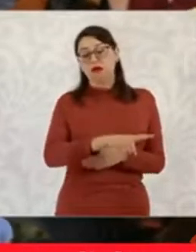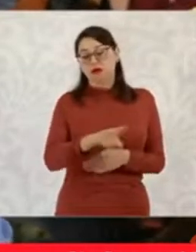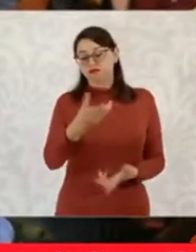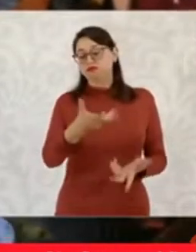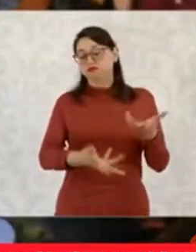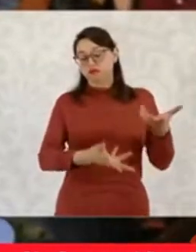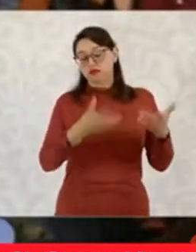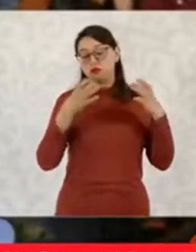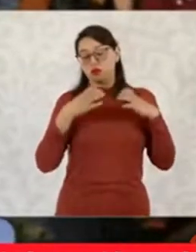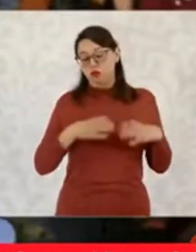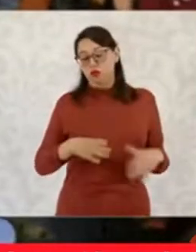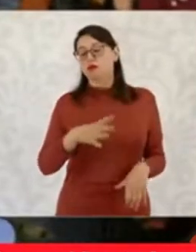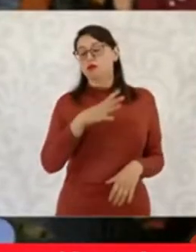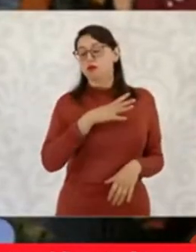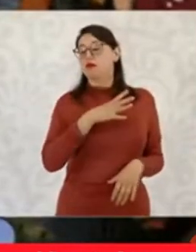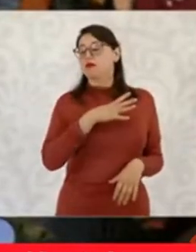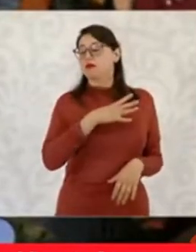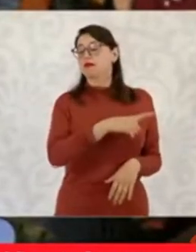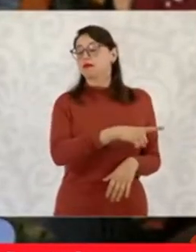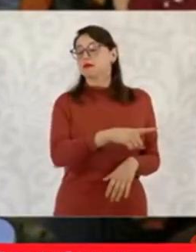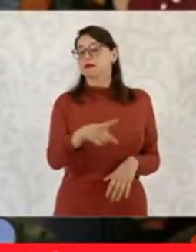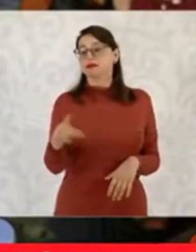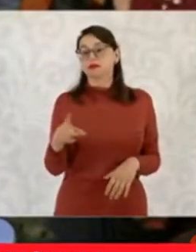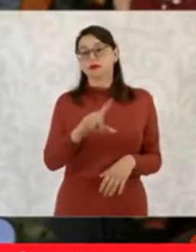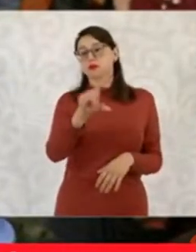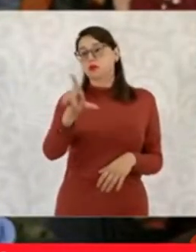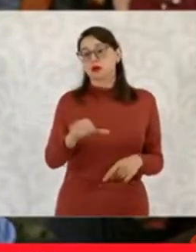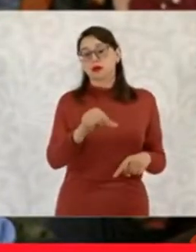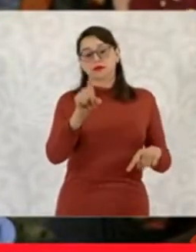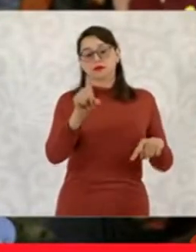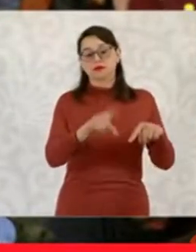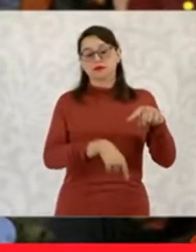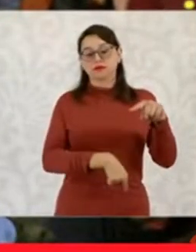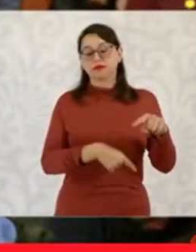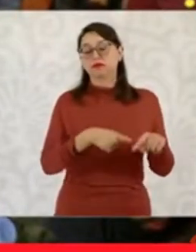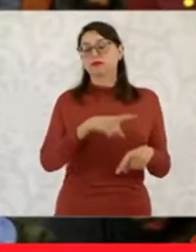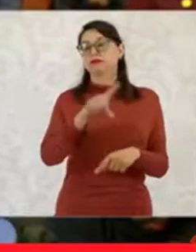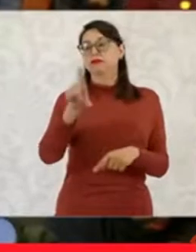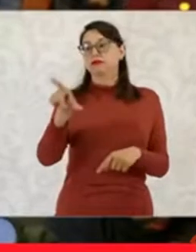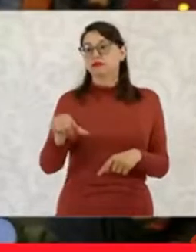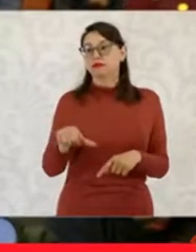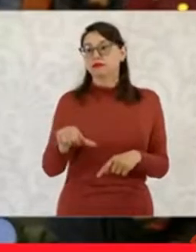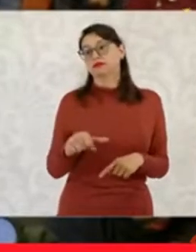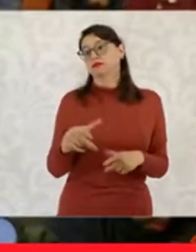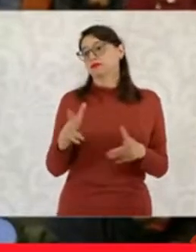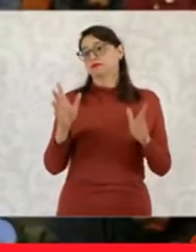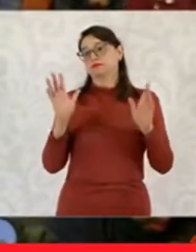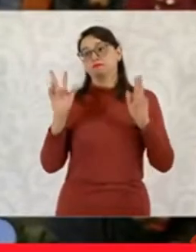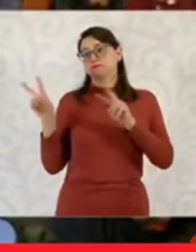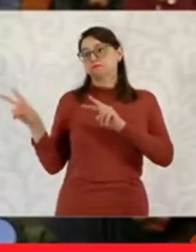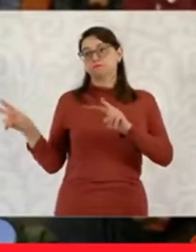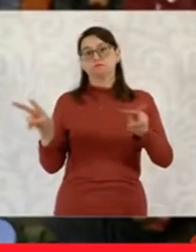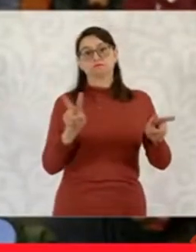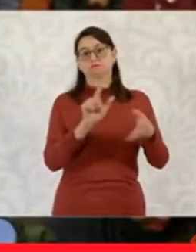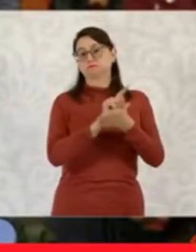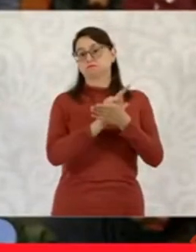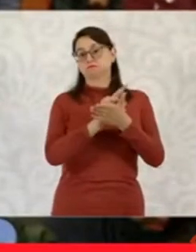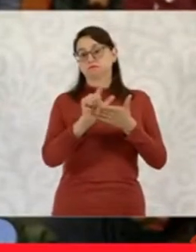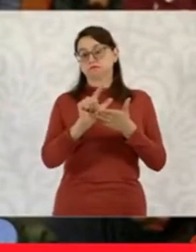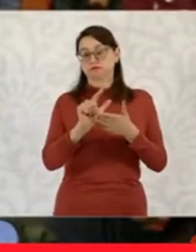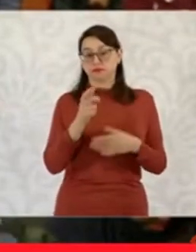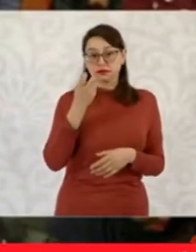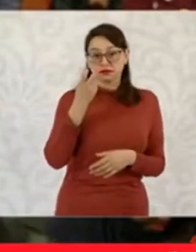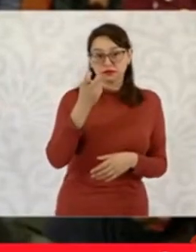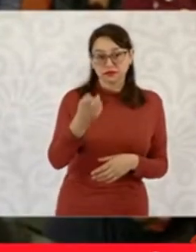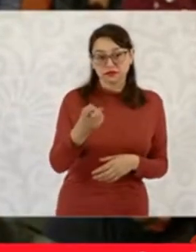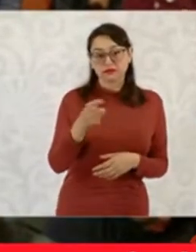no es que yo quiera que esté o no, esa es una imposición de X, de la plataforma X, antes Twitter, y es una de las cosas que